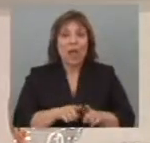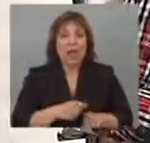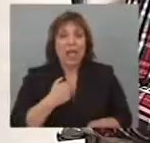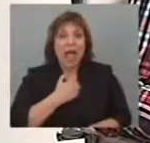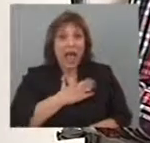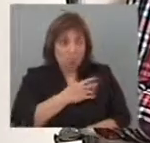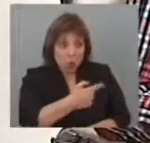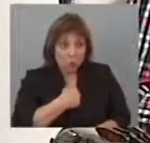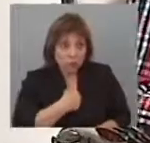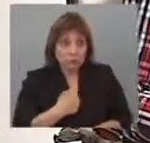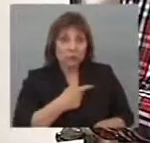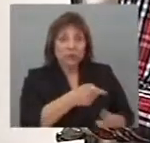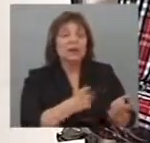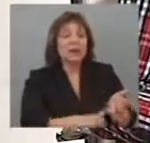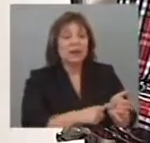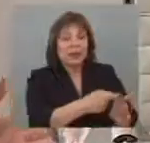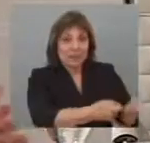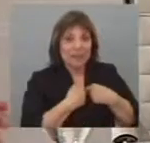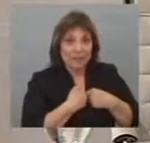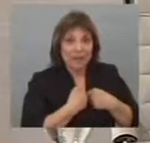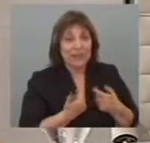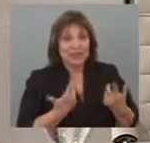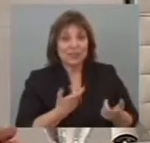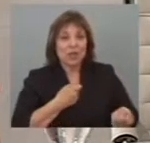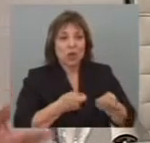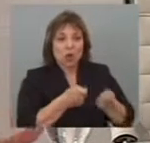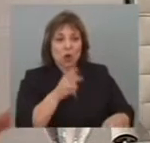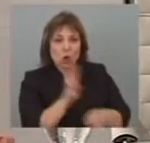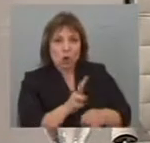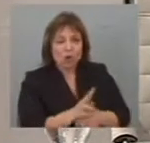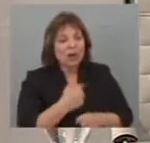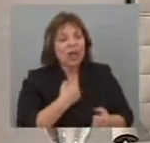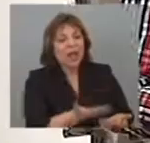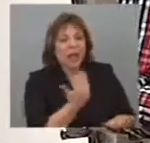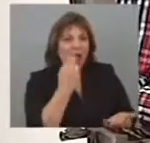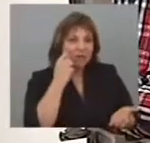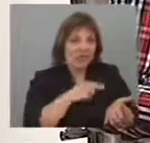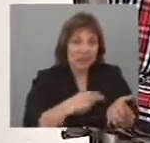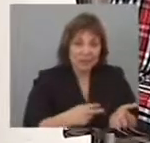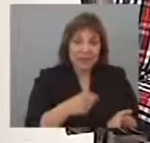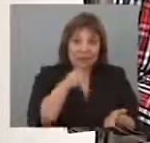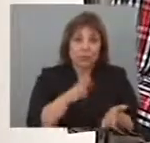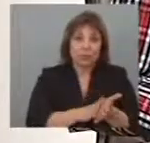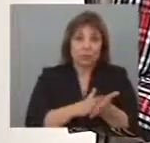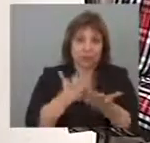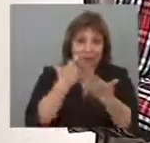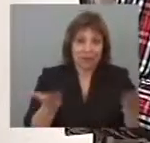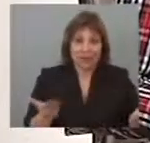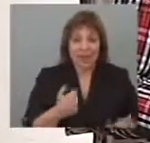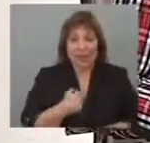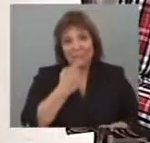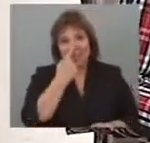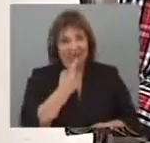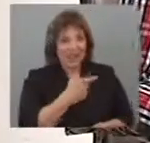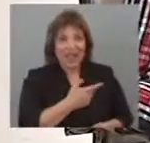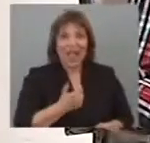día es la prueba de amor. Entonces, porque de esa forma controlo, ¿no? O tengo que ver tus mensajes y eso es una forma de demostrar mi interés hacia ti